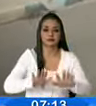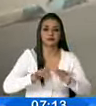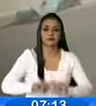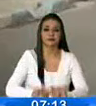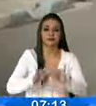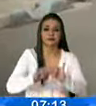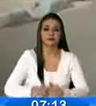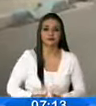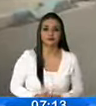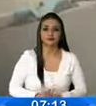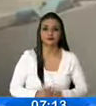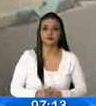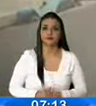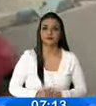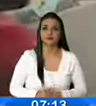informó rosell en a báscones